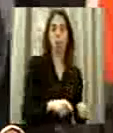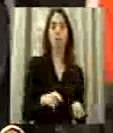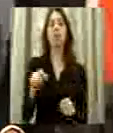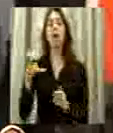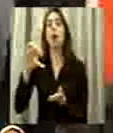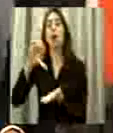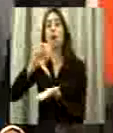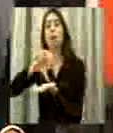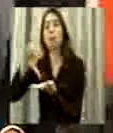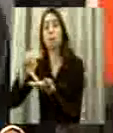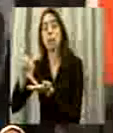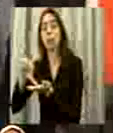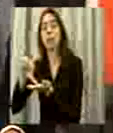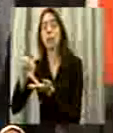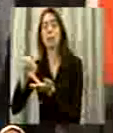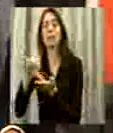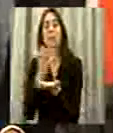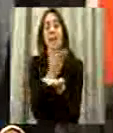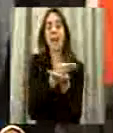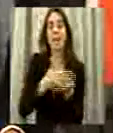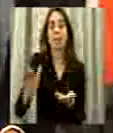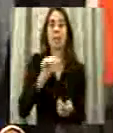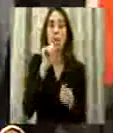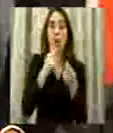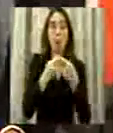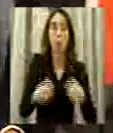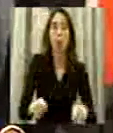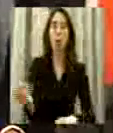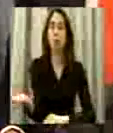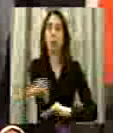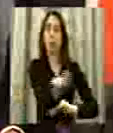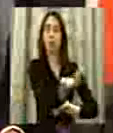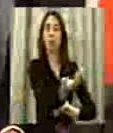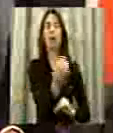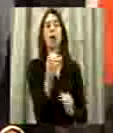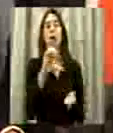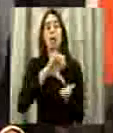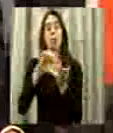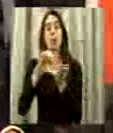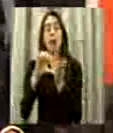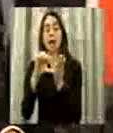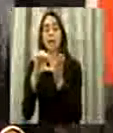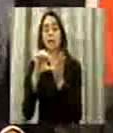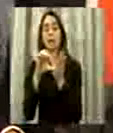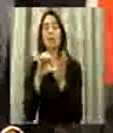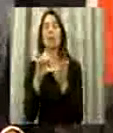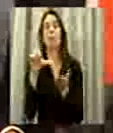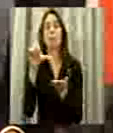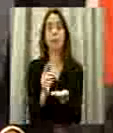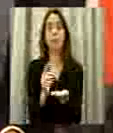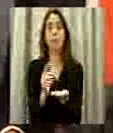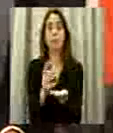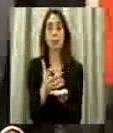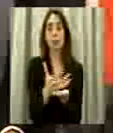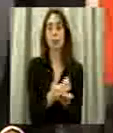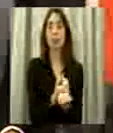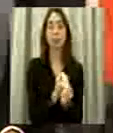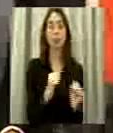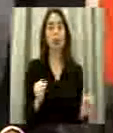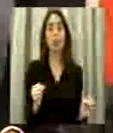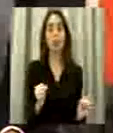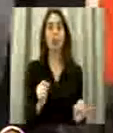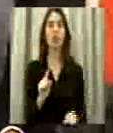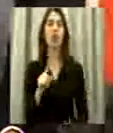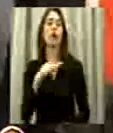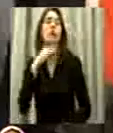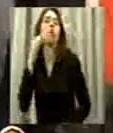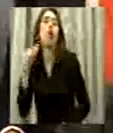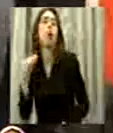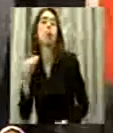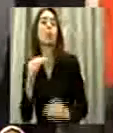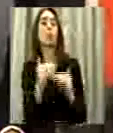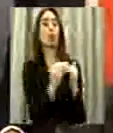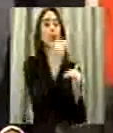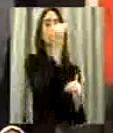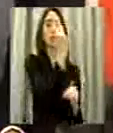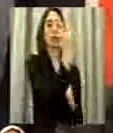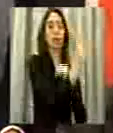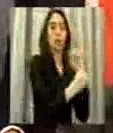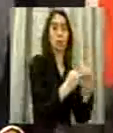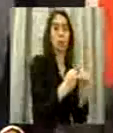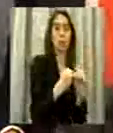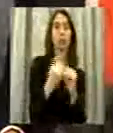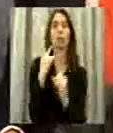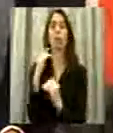países, y de eliminar la pobreza, eliminar la indigencia, como no lo tienen los países que tienen menores niveles de ingreso. No da lo mismo crecer al 3% que